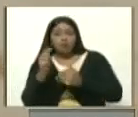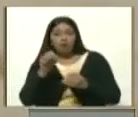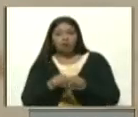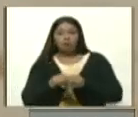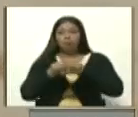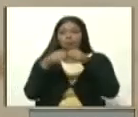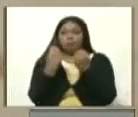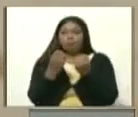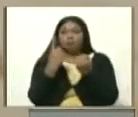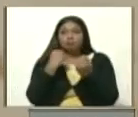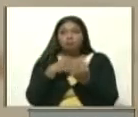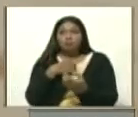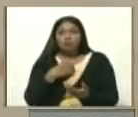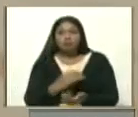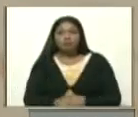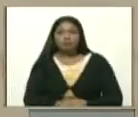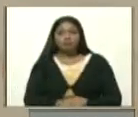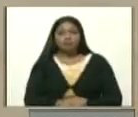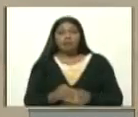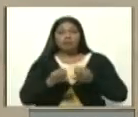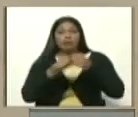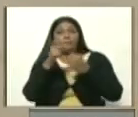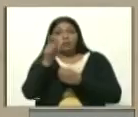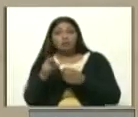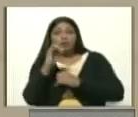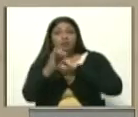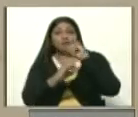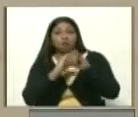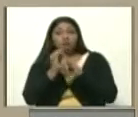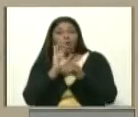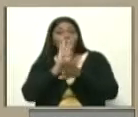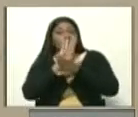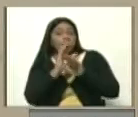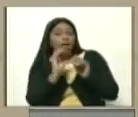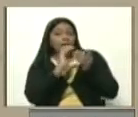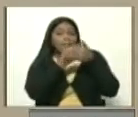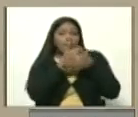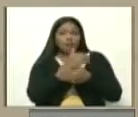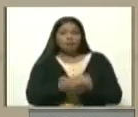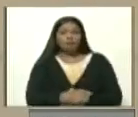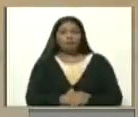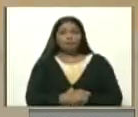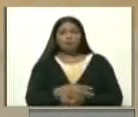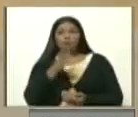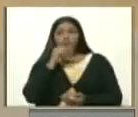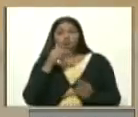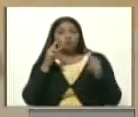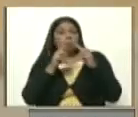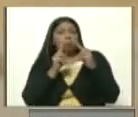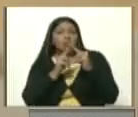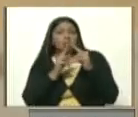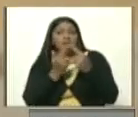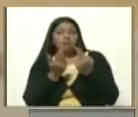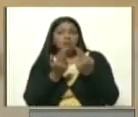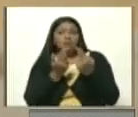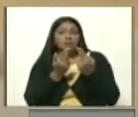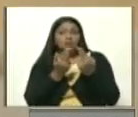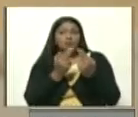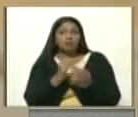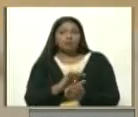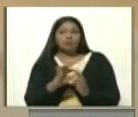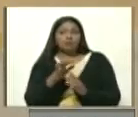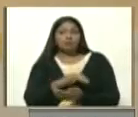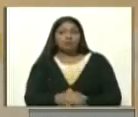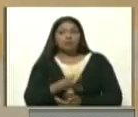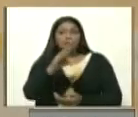autoridades. Violación de los derechos de una persona internacionalmente protegida y el desconocimiento a la